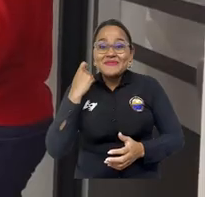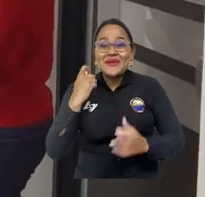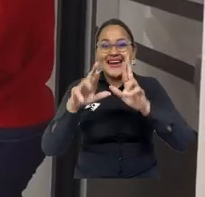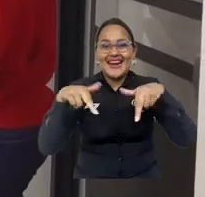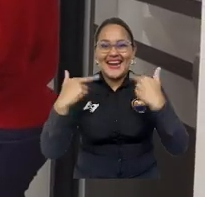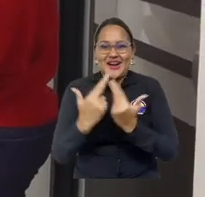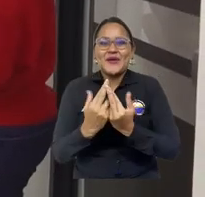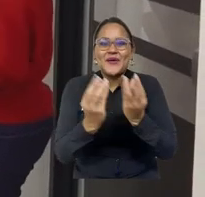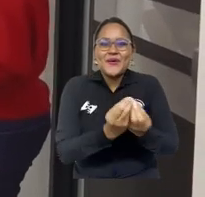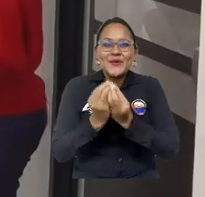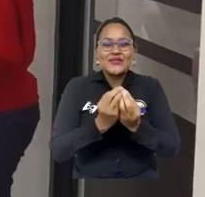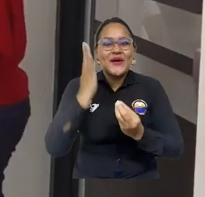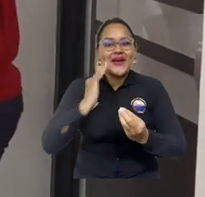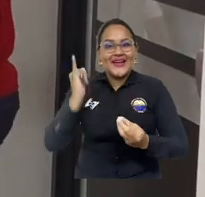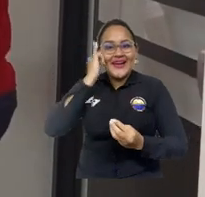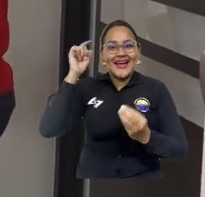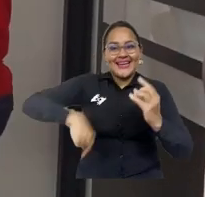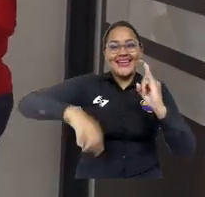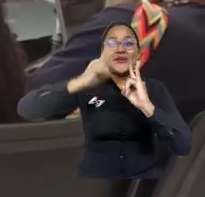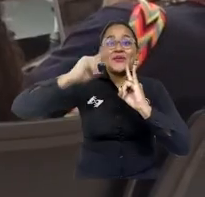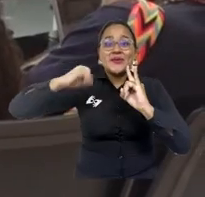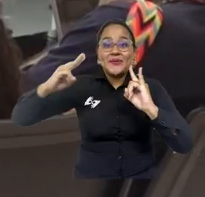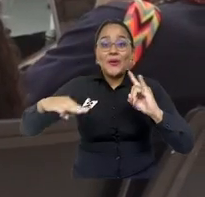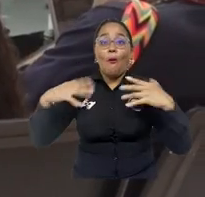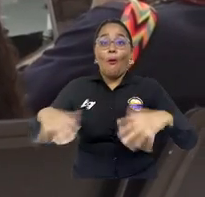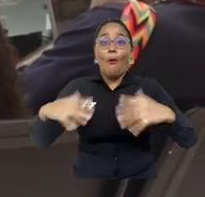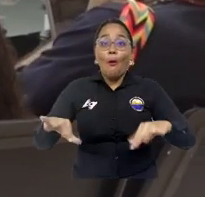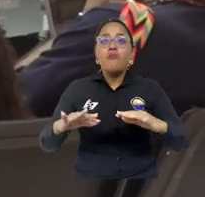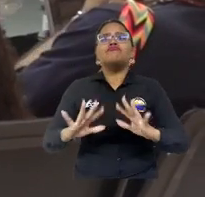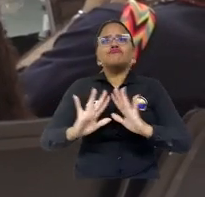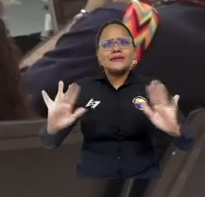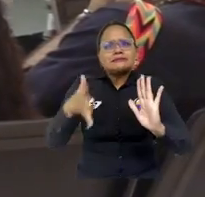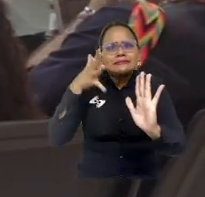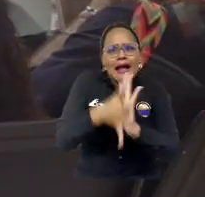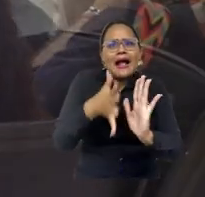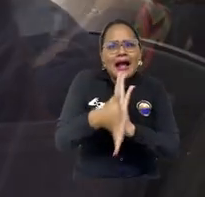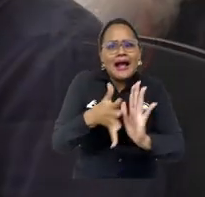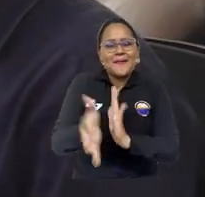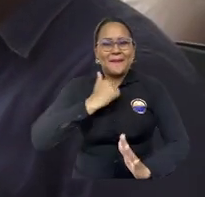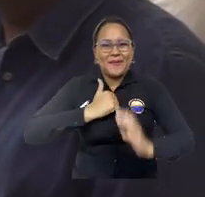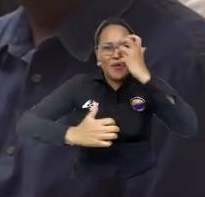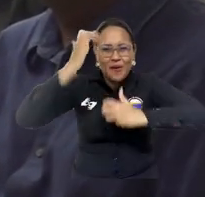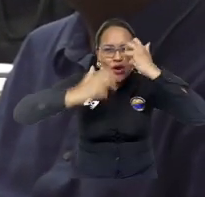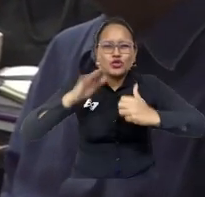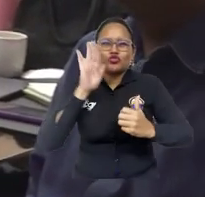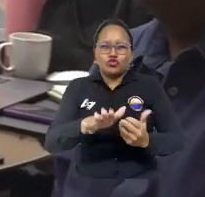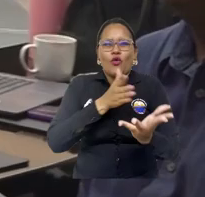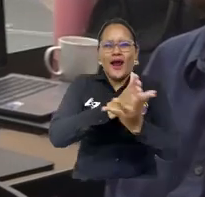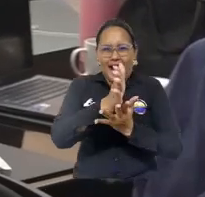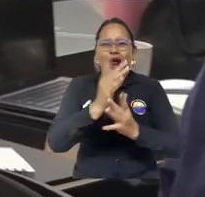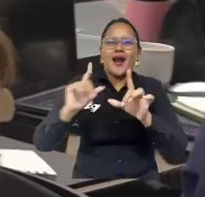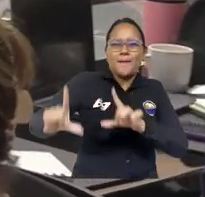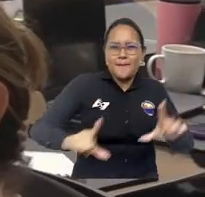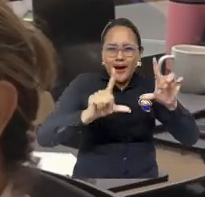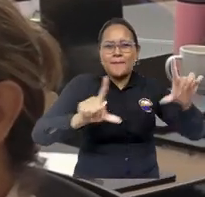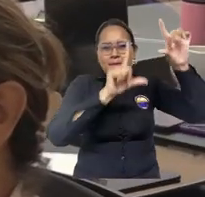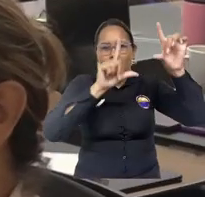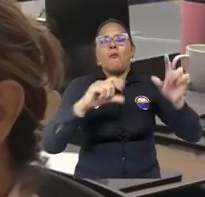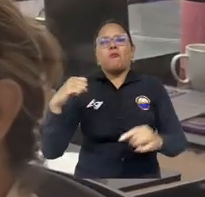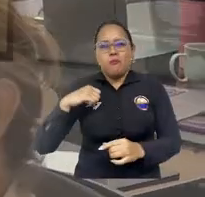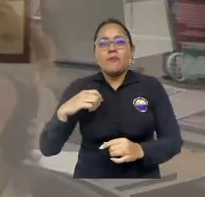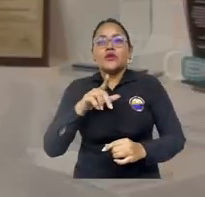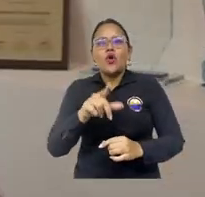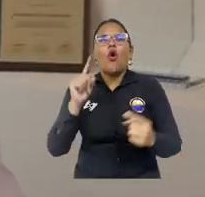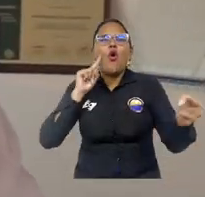En su reciente sesión ordinaria, el Consejo Académico de la Universidad del Magdalena recibió los informes de autoevaluación de varios programas de pregrado